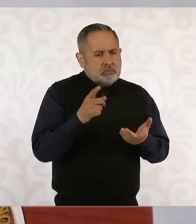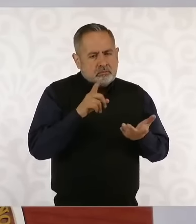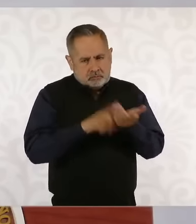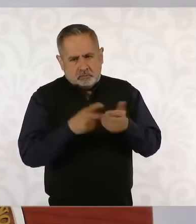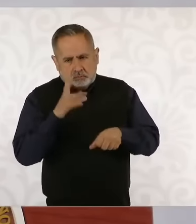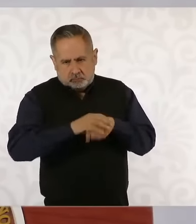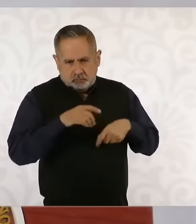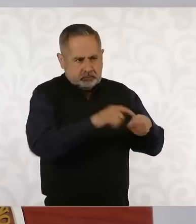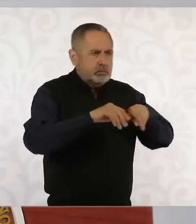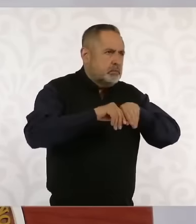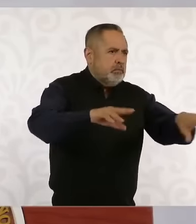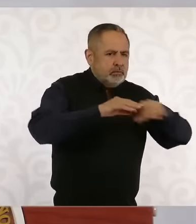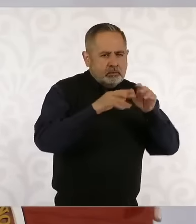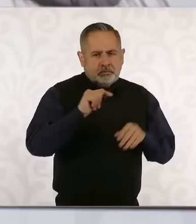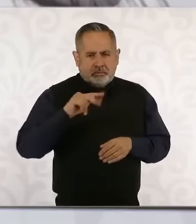poder transmitir,